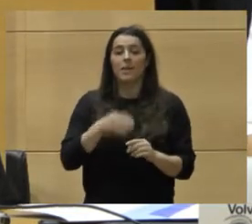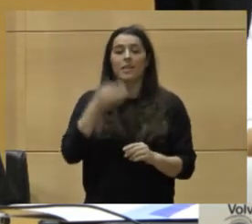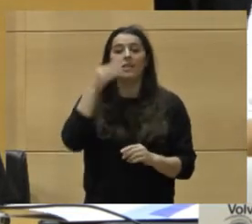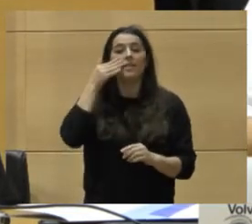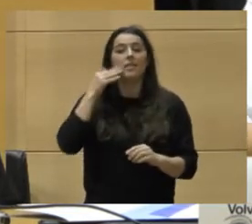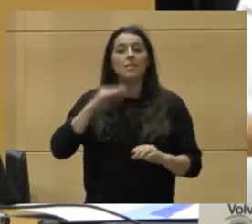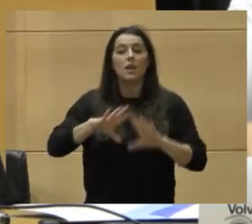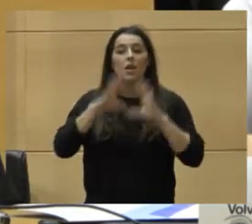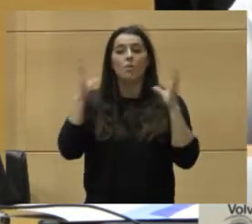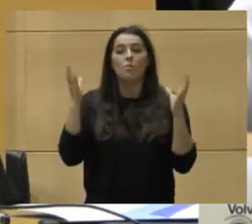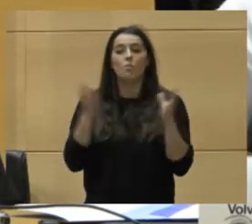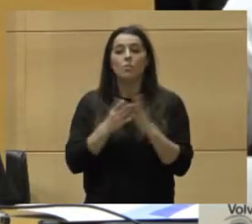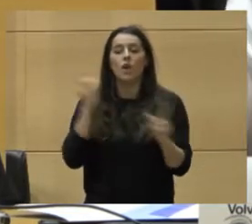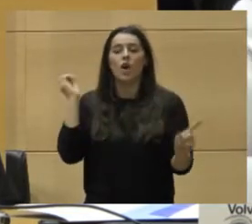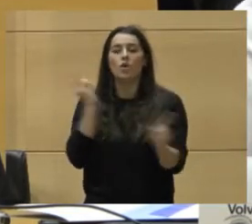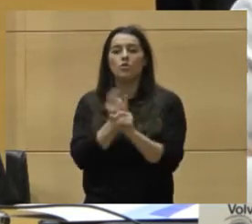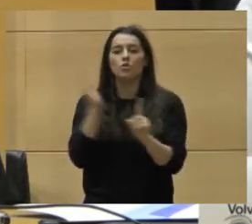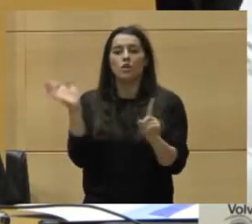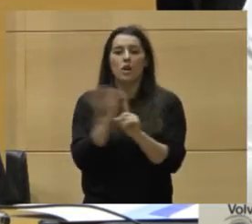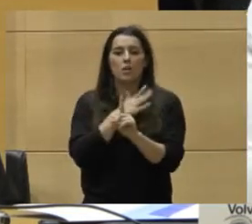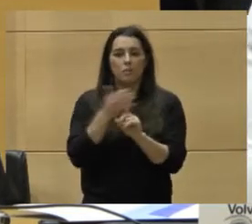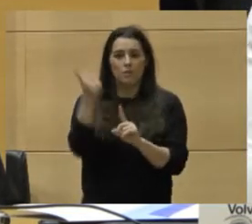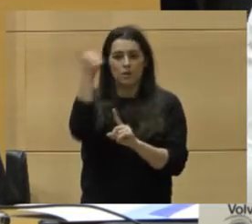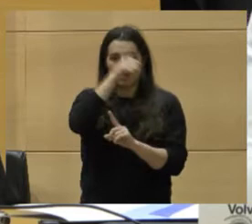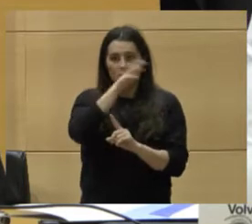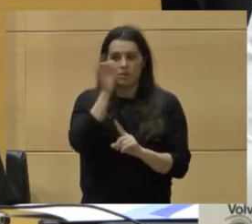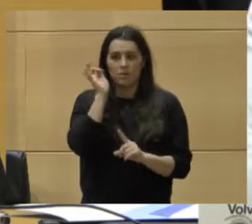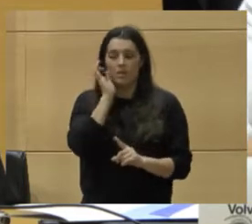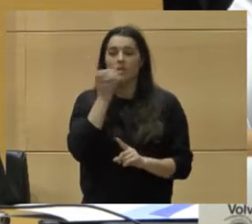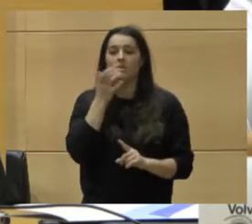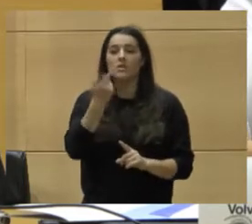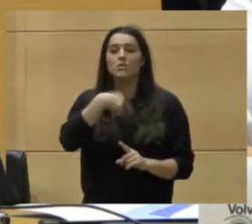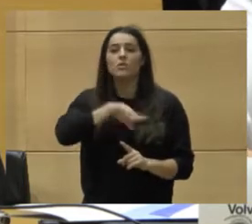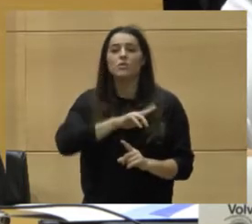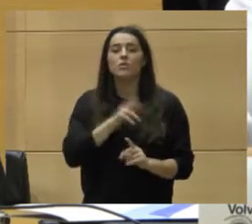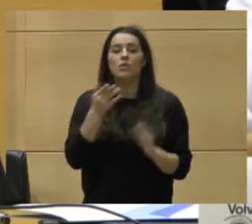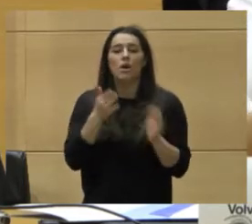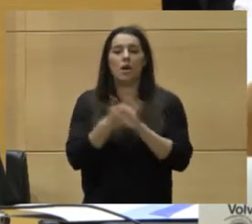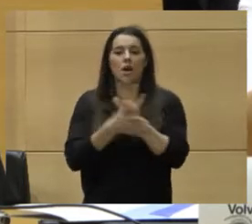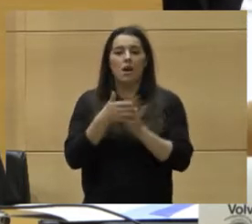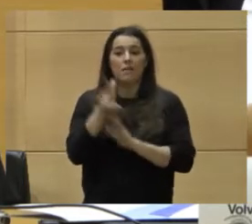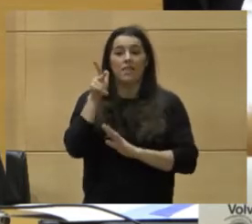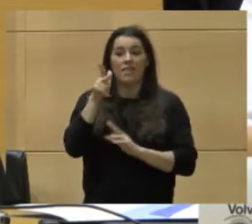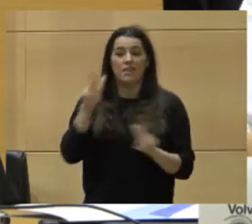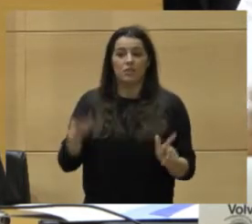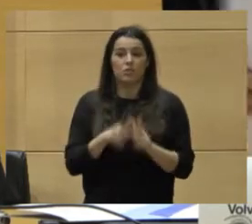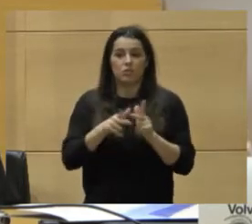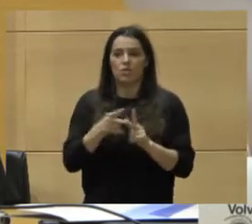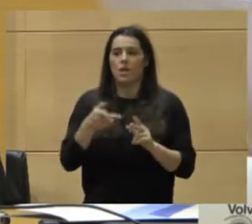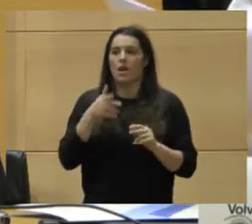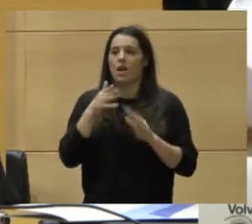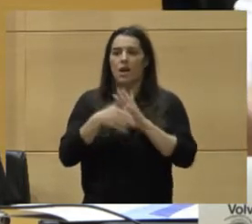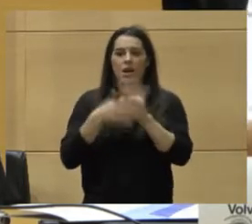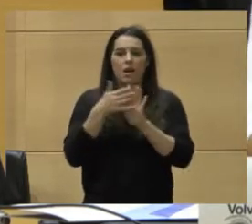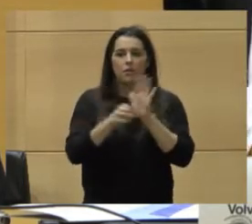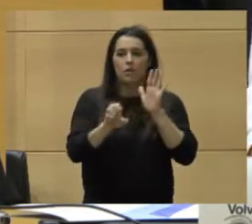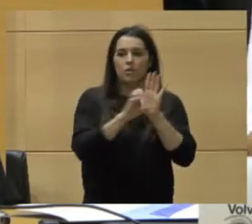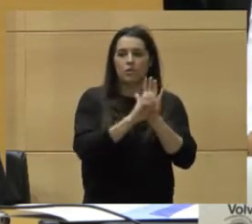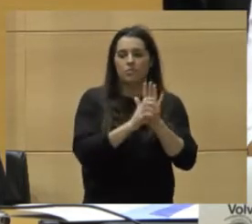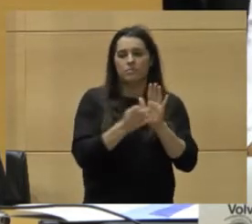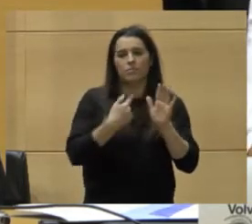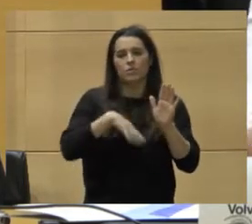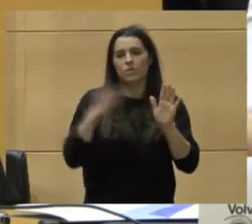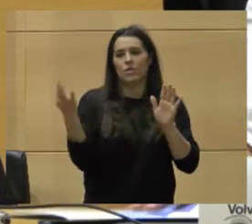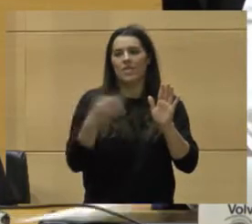las violencias machistas y yo creo que es importante si vamos a hablar de derechos sociales y vamos a hablar de constitución que reconozcamos el papel